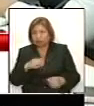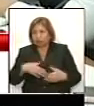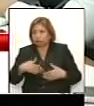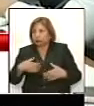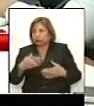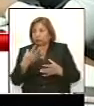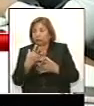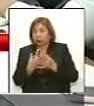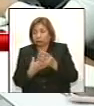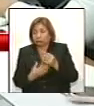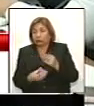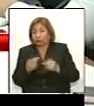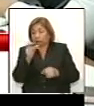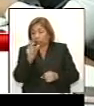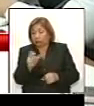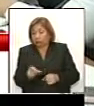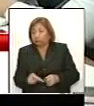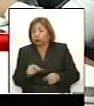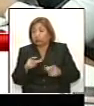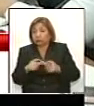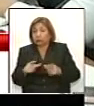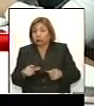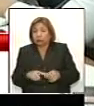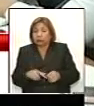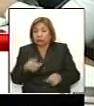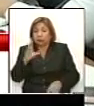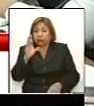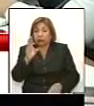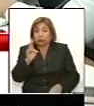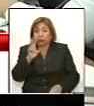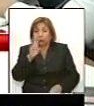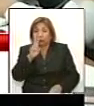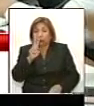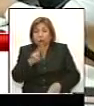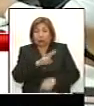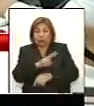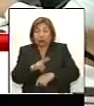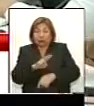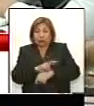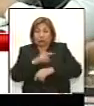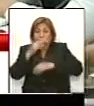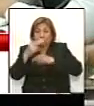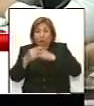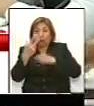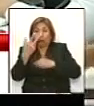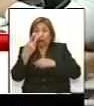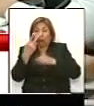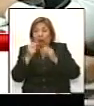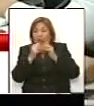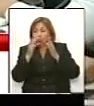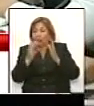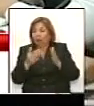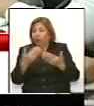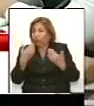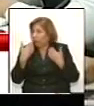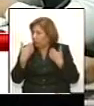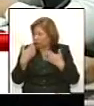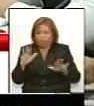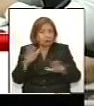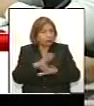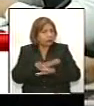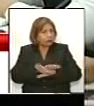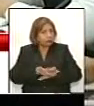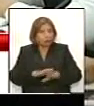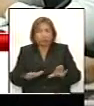haciendo el procedimiento de geolocalización hasta por 72 horas, que se supone que en 72 horas debe salir ya